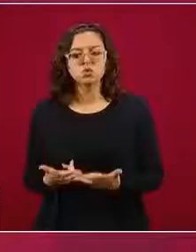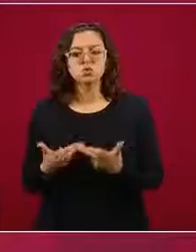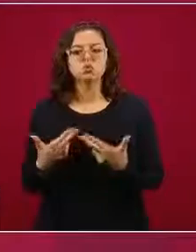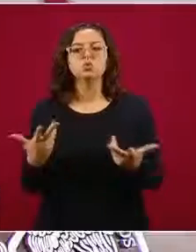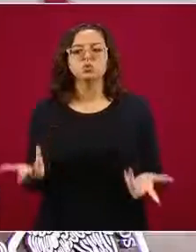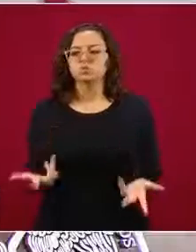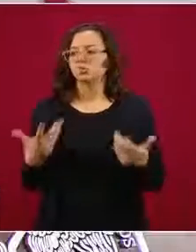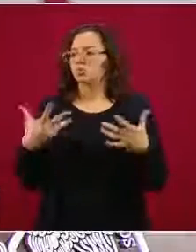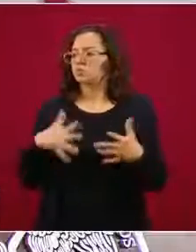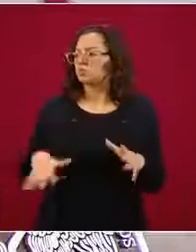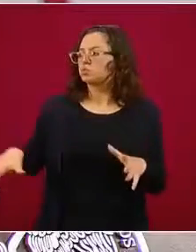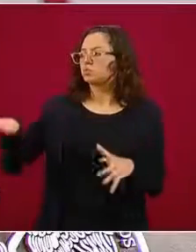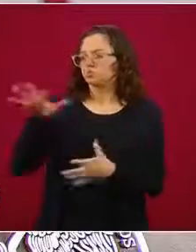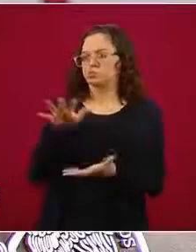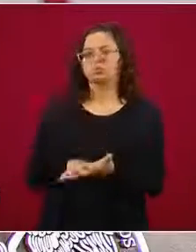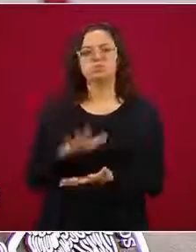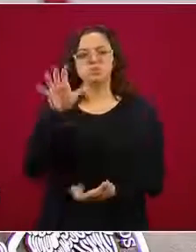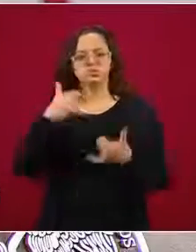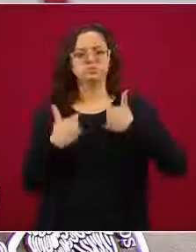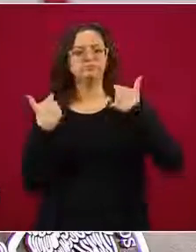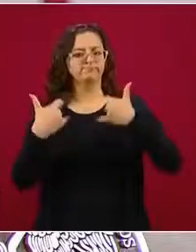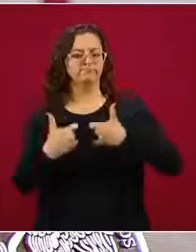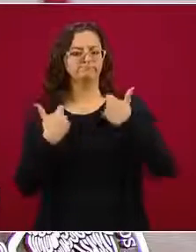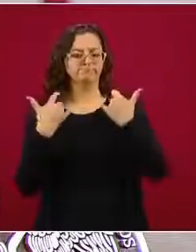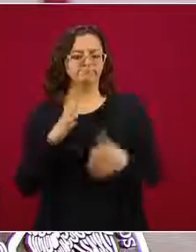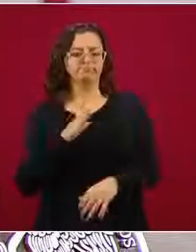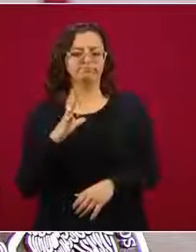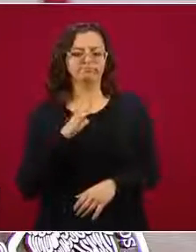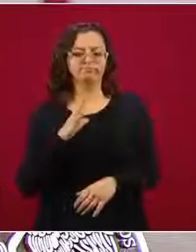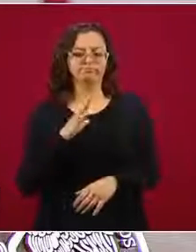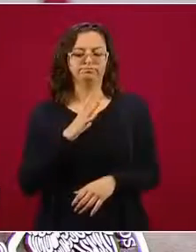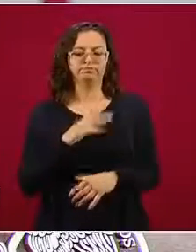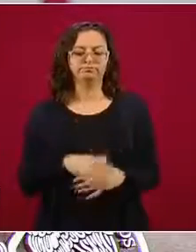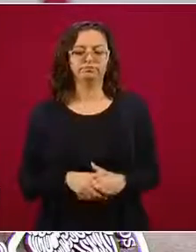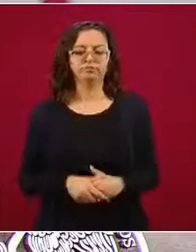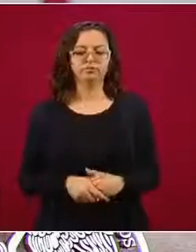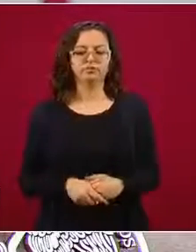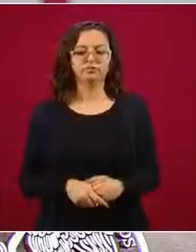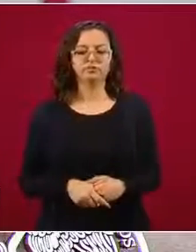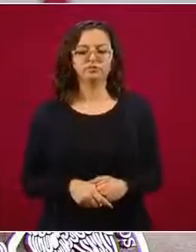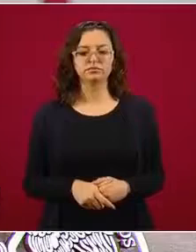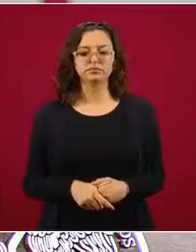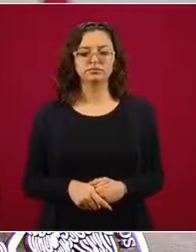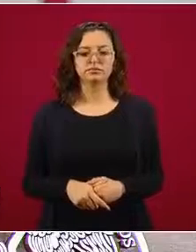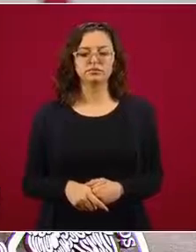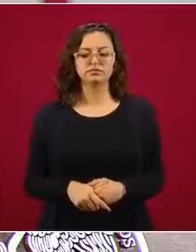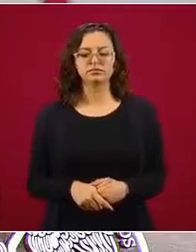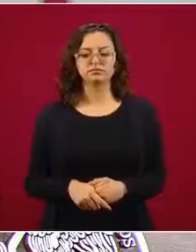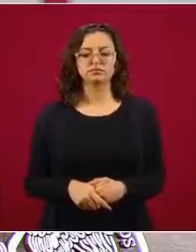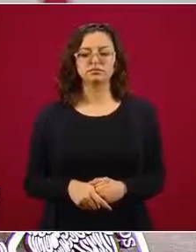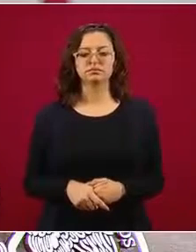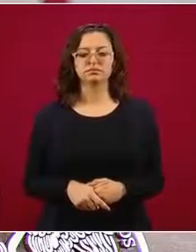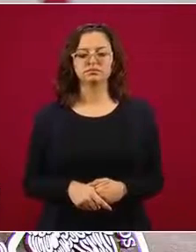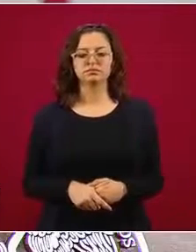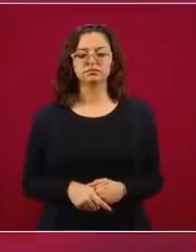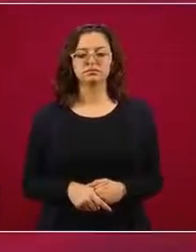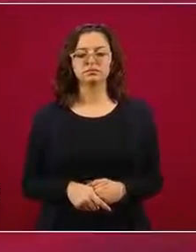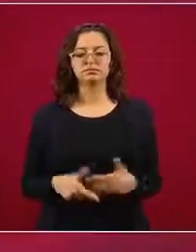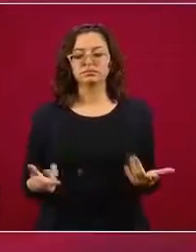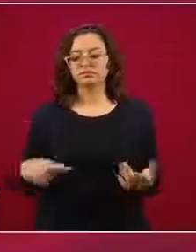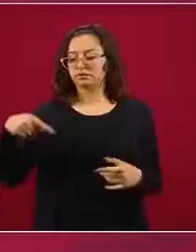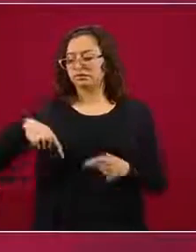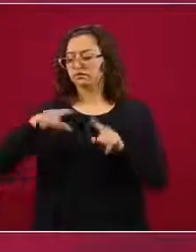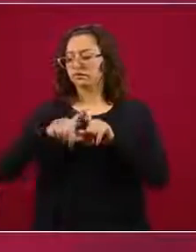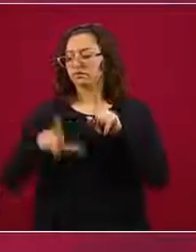más población joven. En el caso de los adultos mayores en